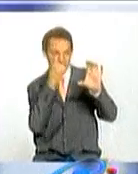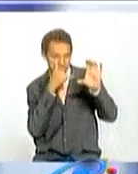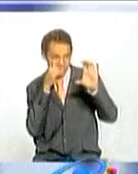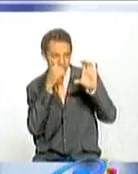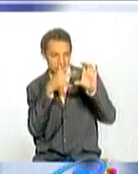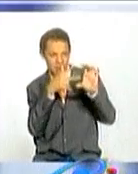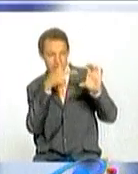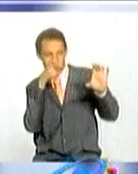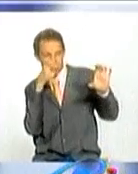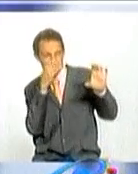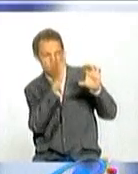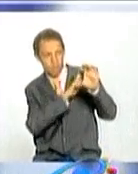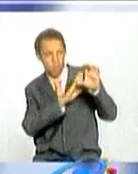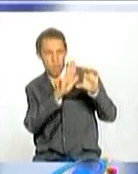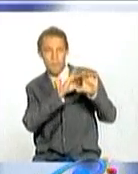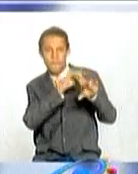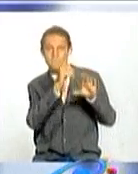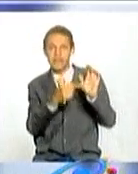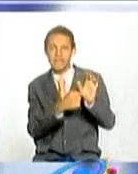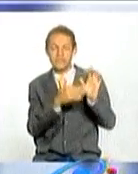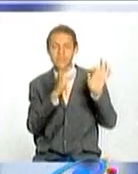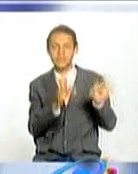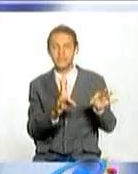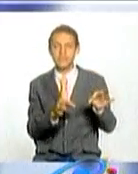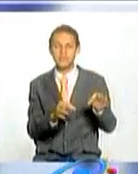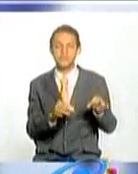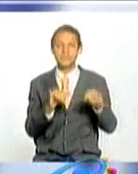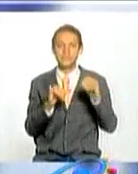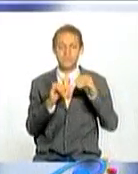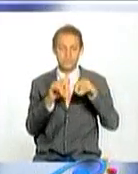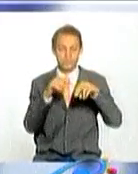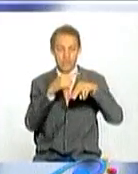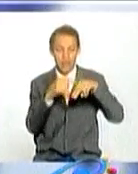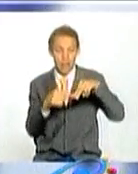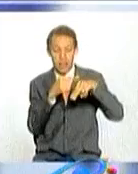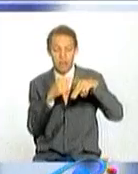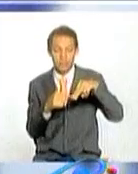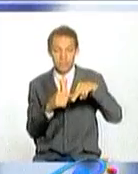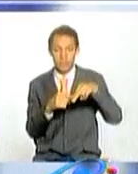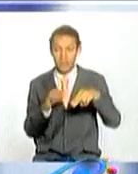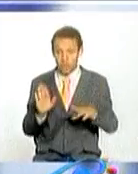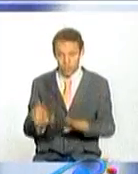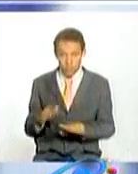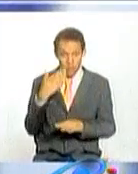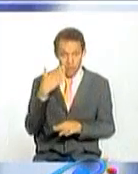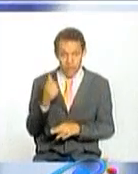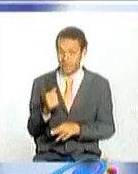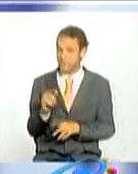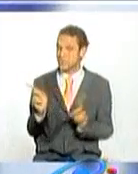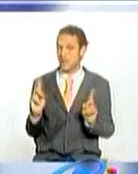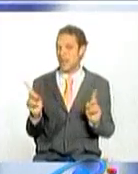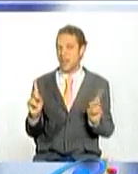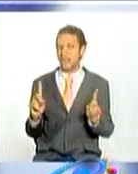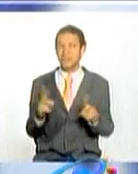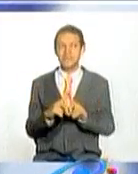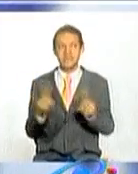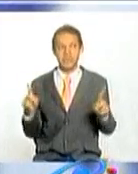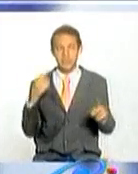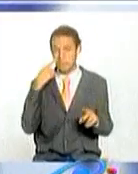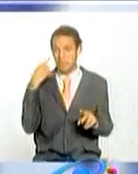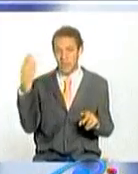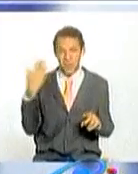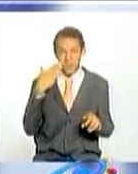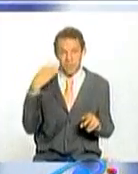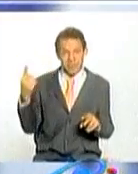venas pélvicas en ambos lados. ¿En el caso de ella? No es el caso de ella, pero es una de las causas del dolor. Y ven ustedes ahí en pantalla